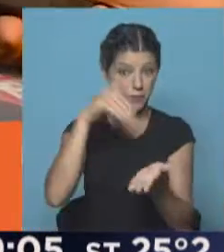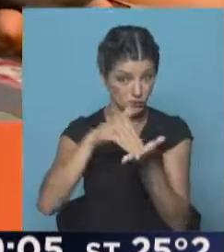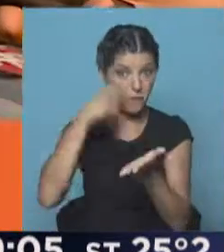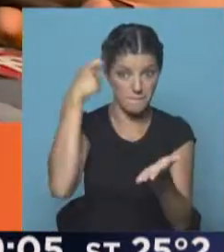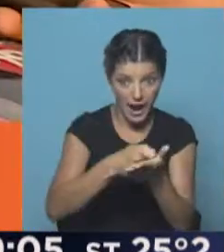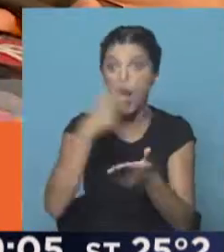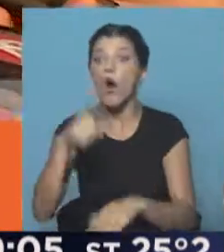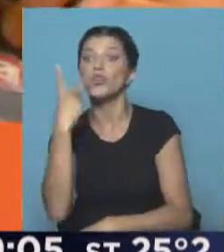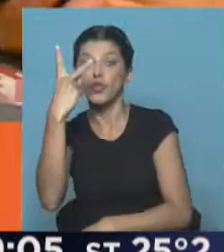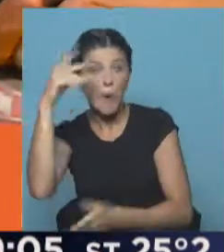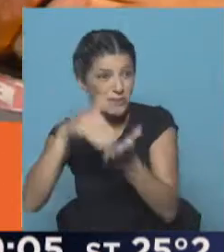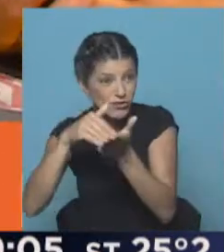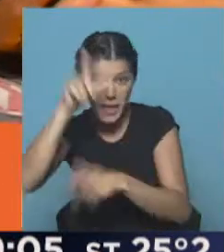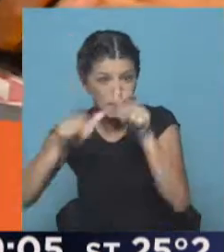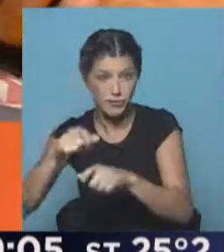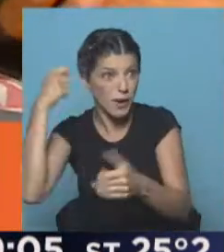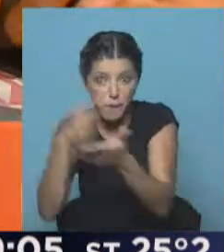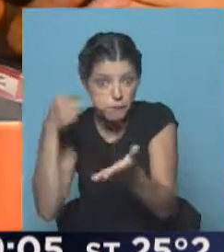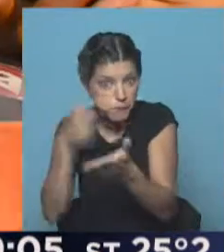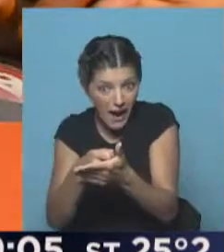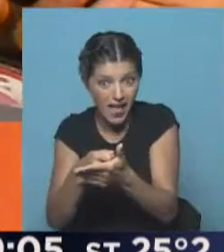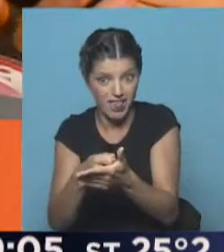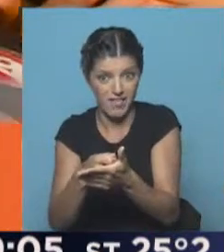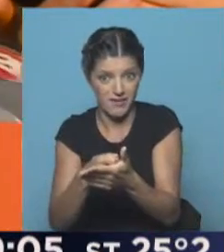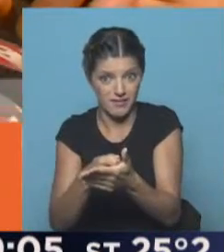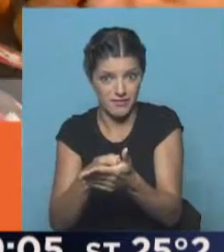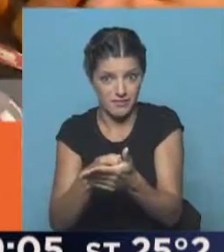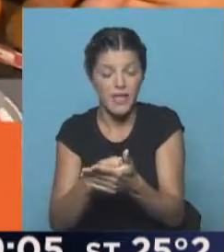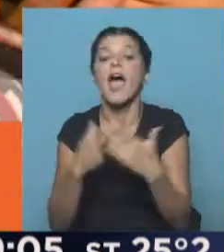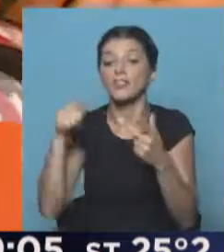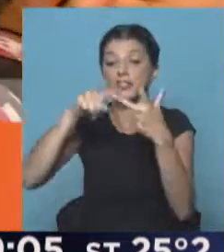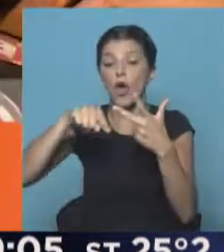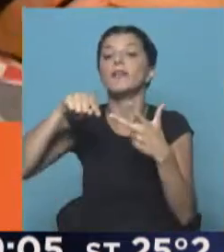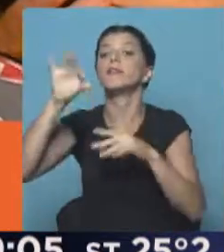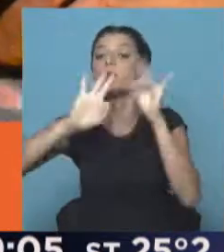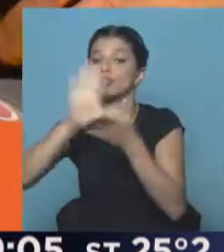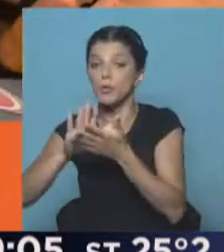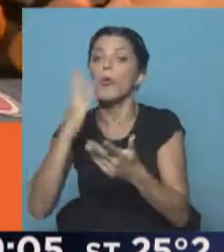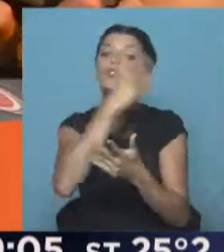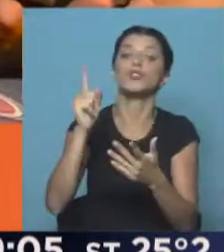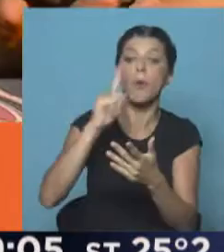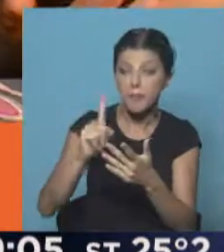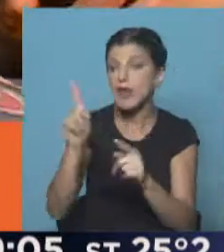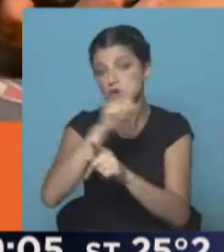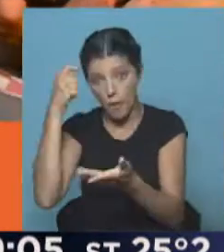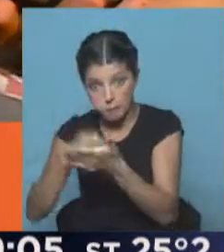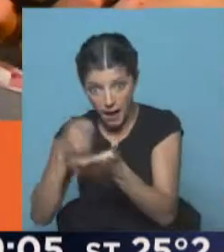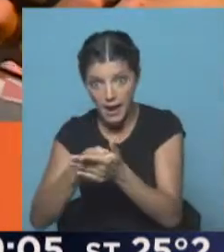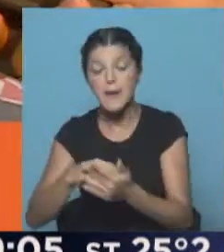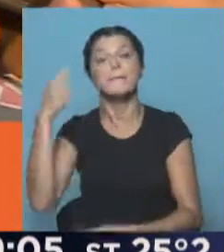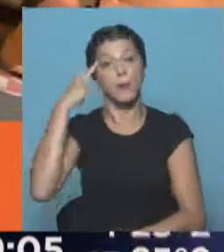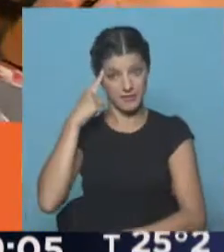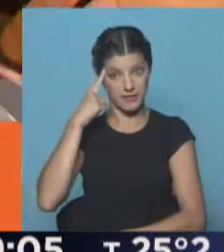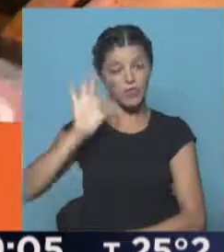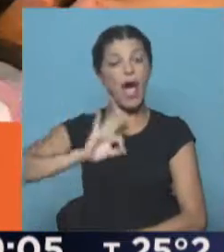2 millones. Con este proyecto nuevo dejarían de pagar 400.000, pero con las paritarias del año que viene probablemente